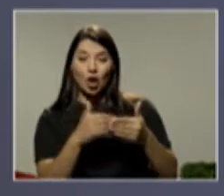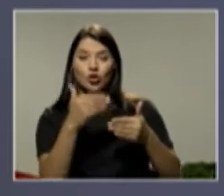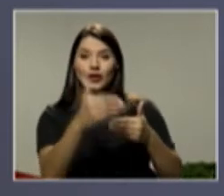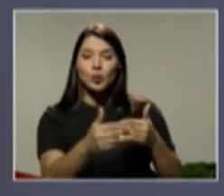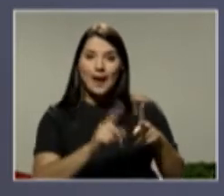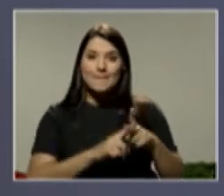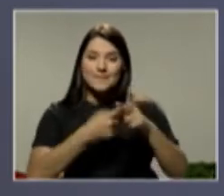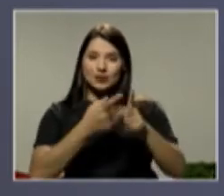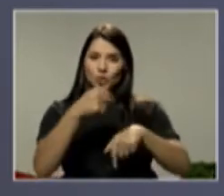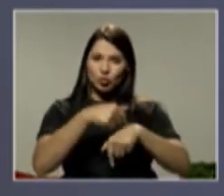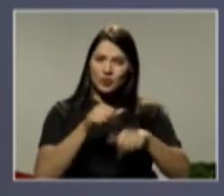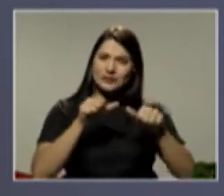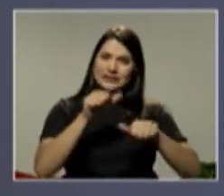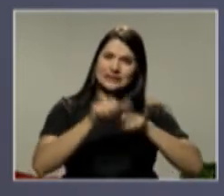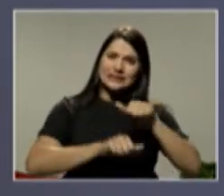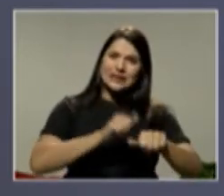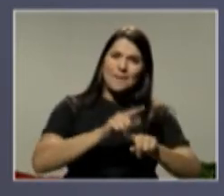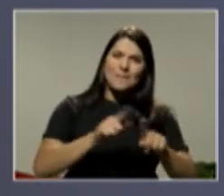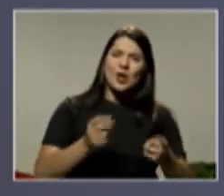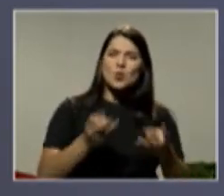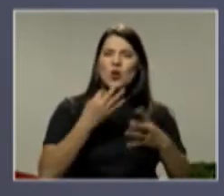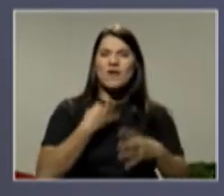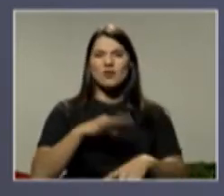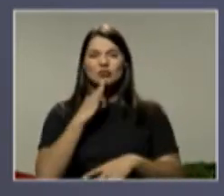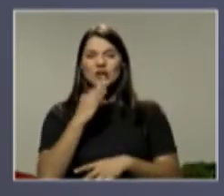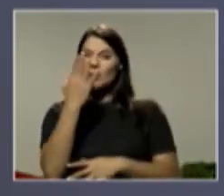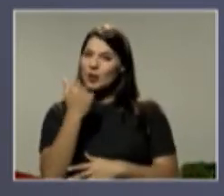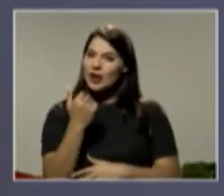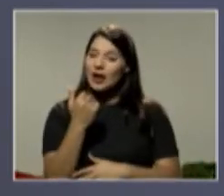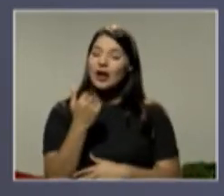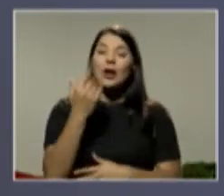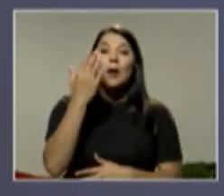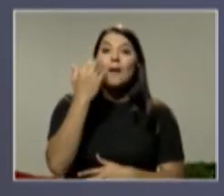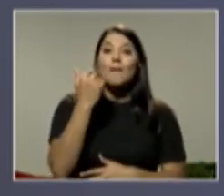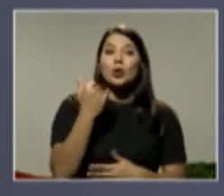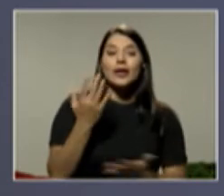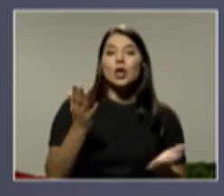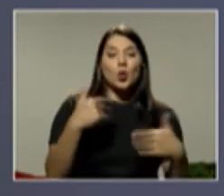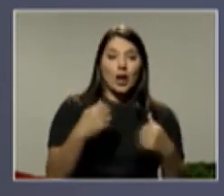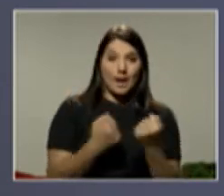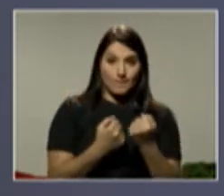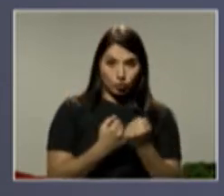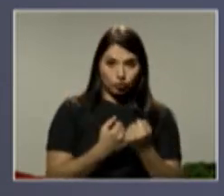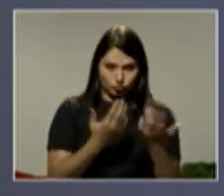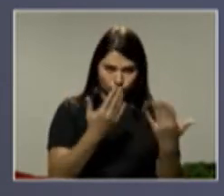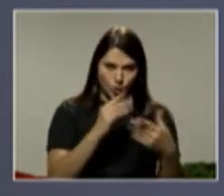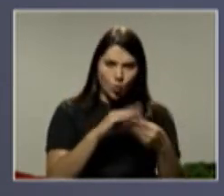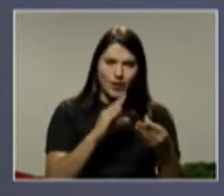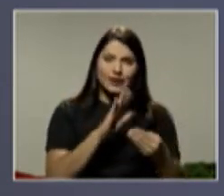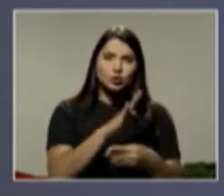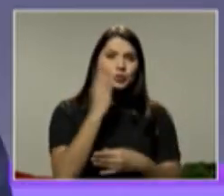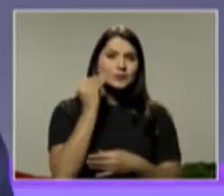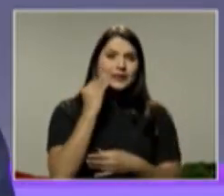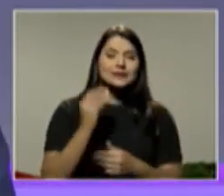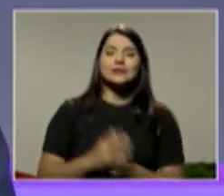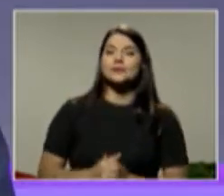de seguir batallando, pero muy frustrante precisamente por esa falta de apoyo. Cuéntenos un poco esa